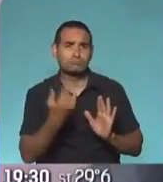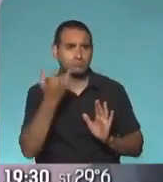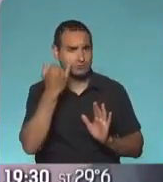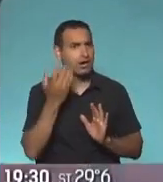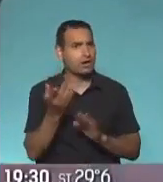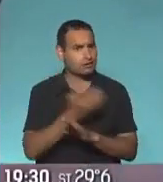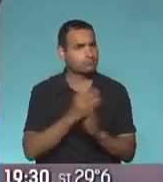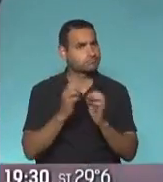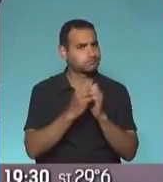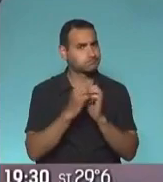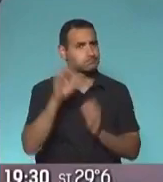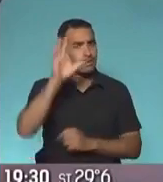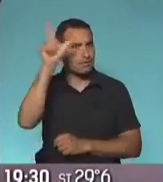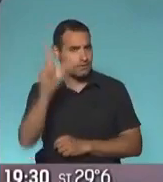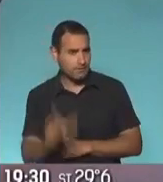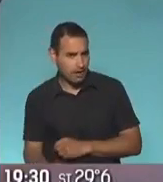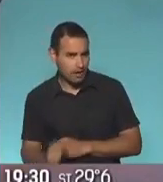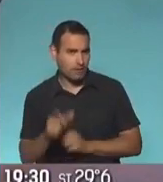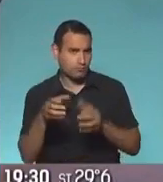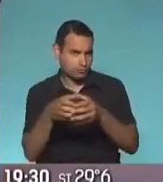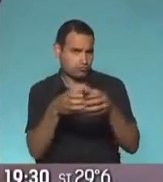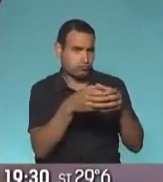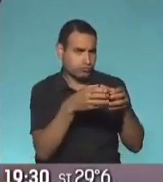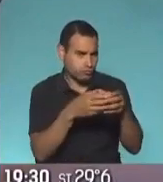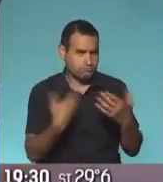discutido federalmente, colectivamente,